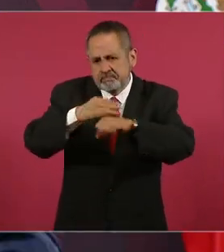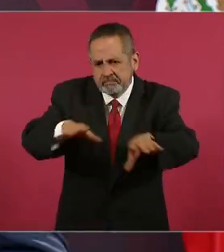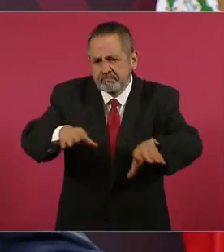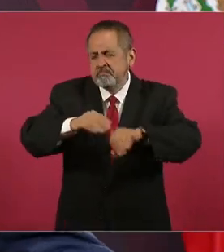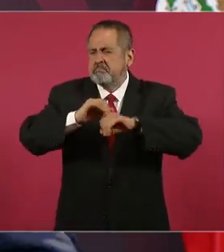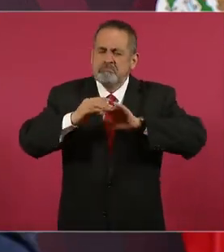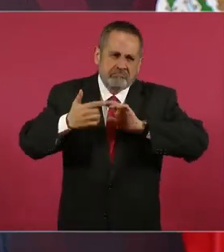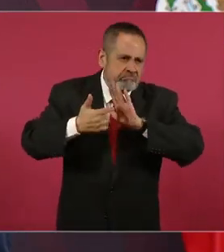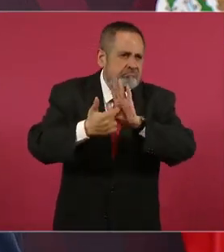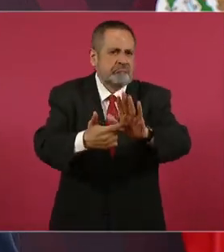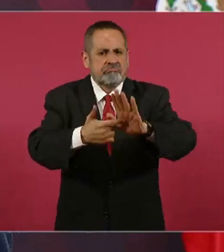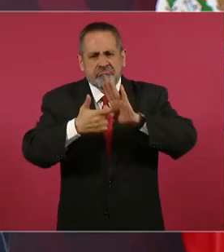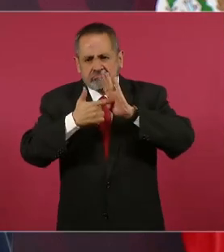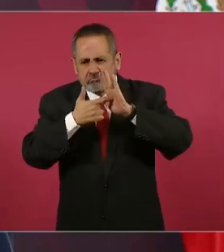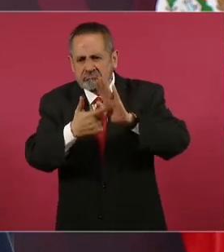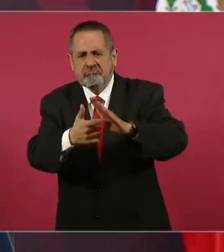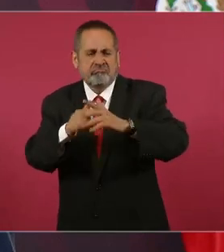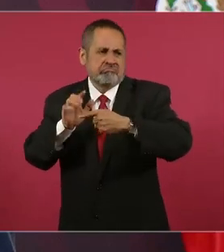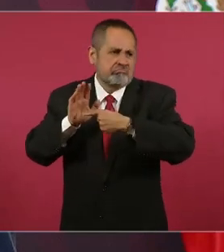informar,